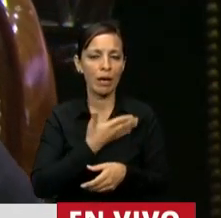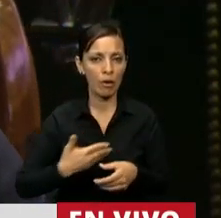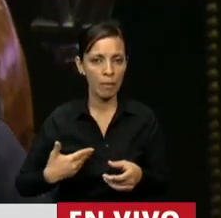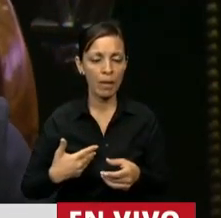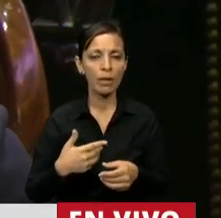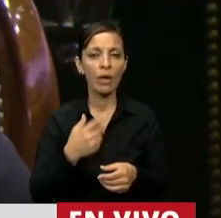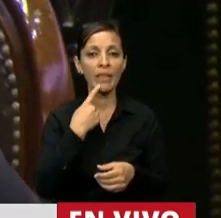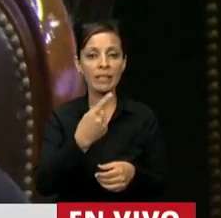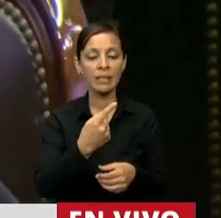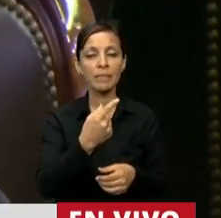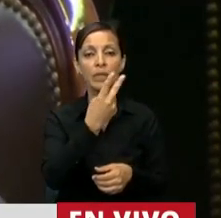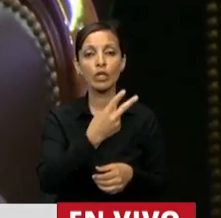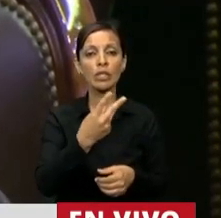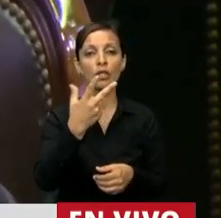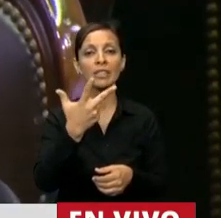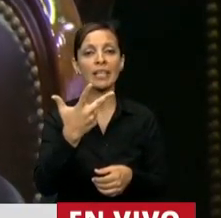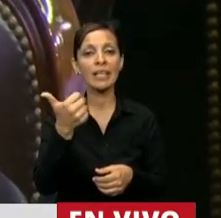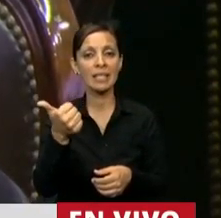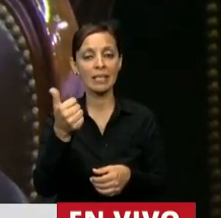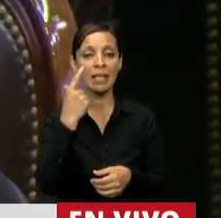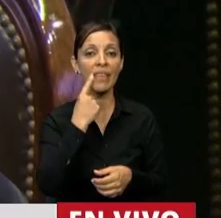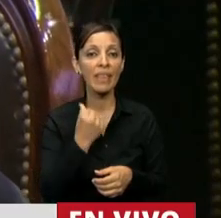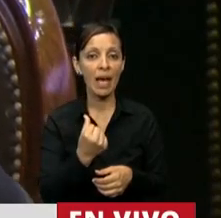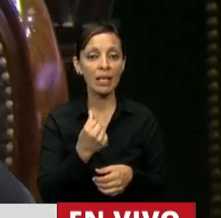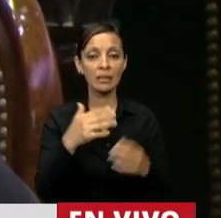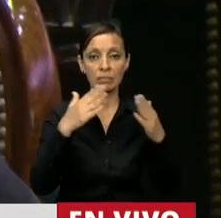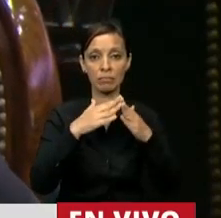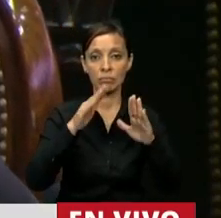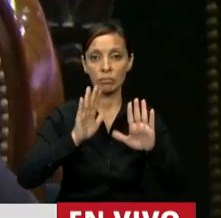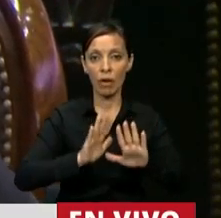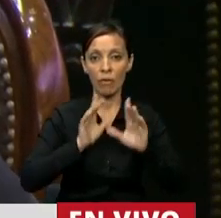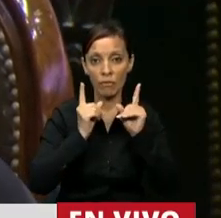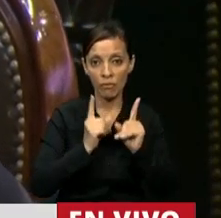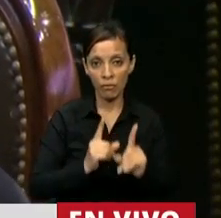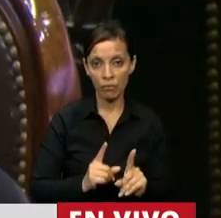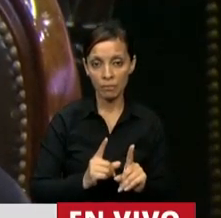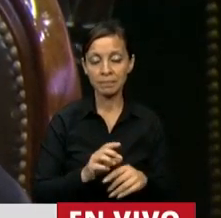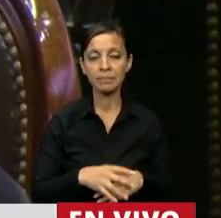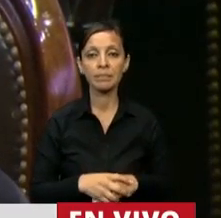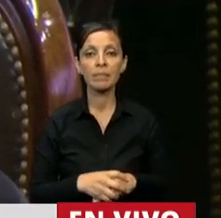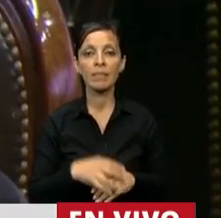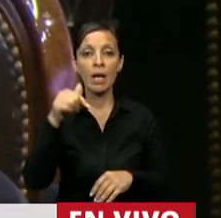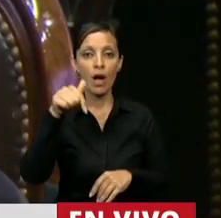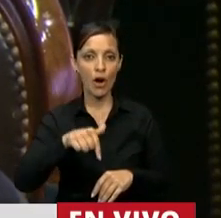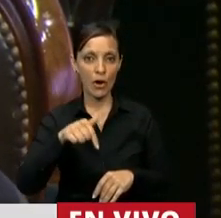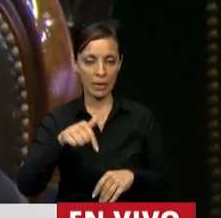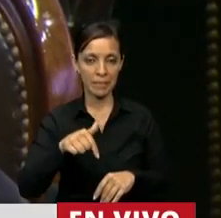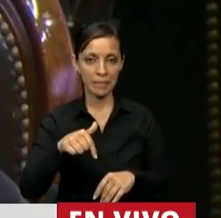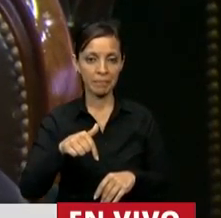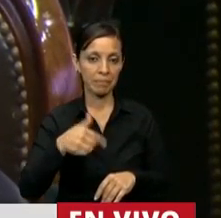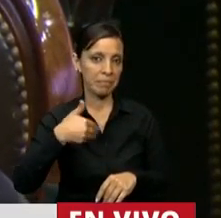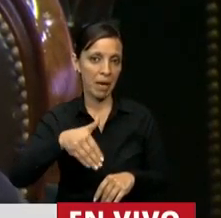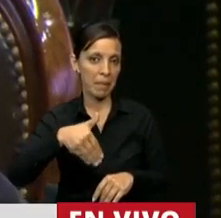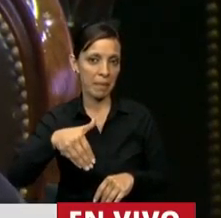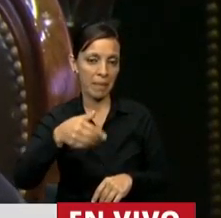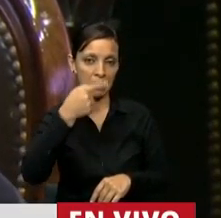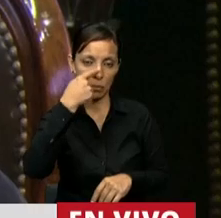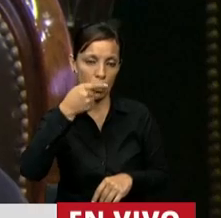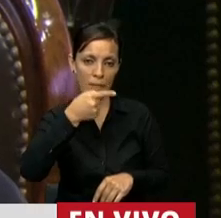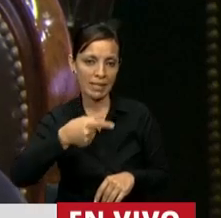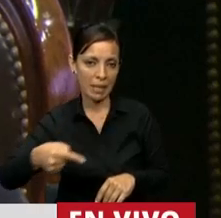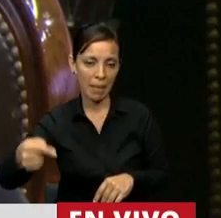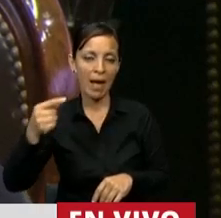pasábamos 236 días de cuarentena y que hoy, ya entrando en las últimas semanas del